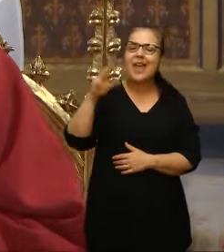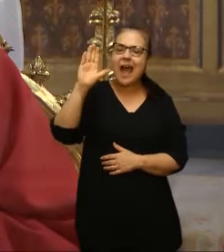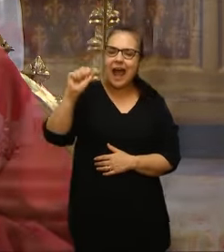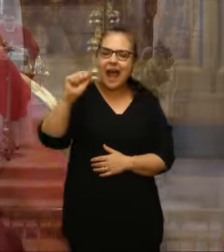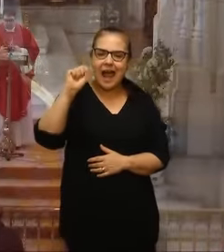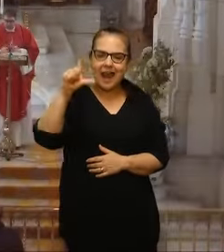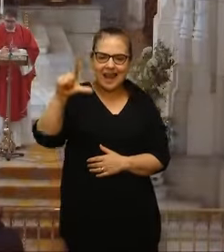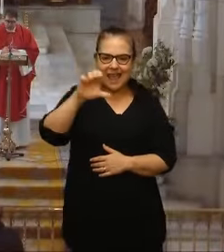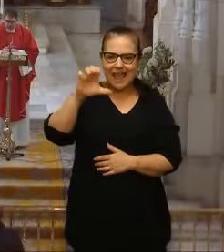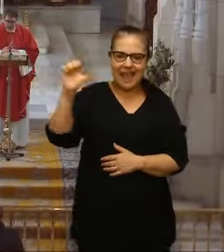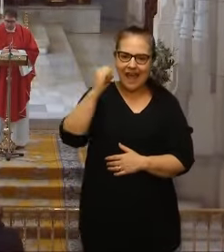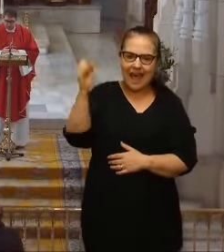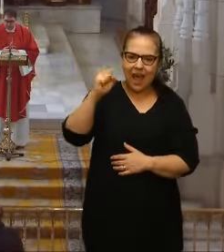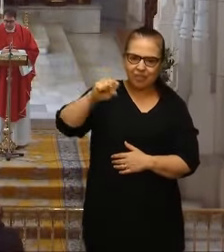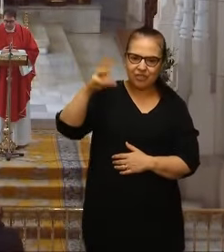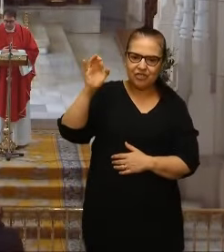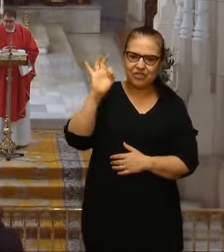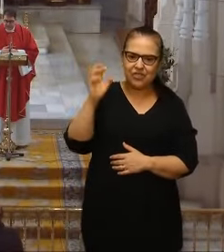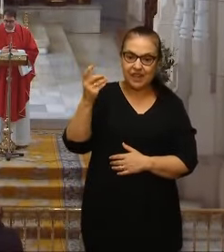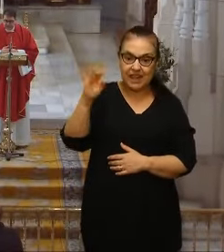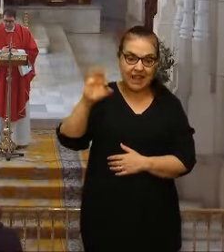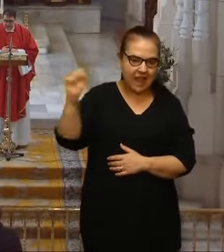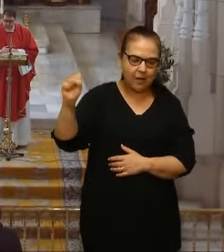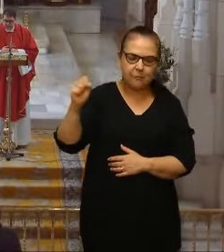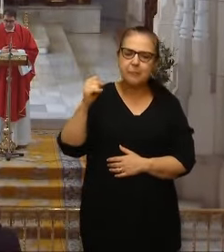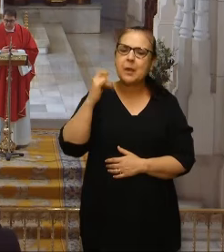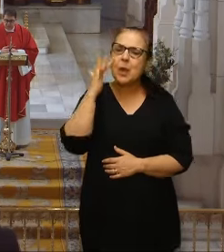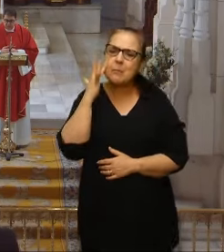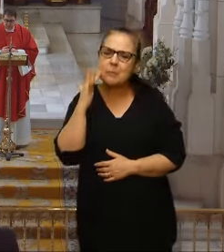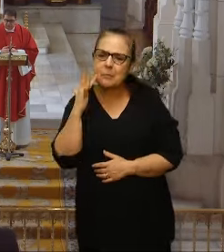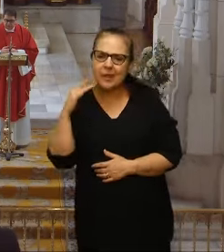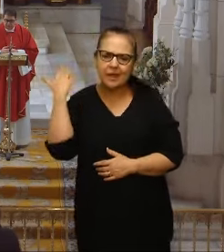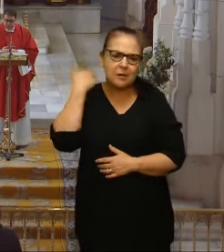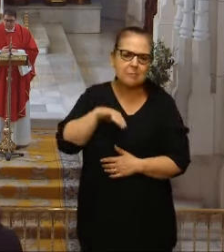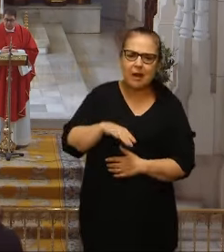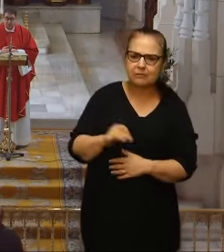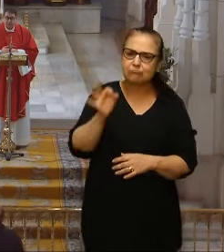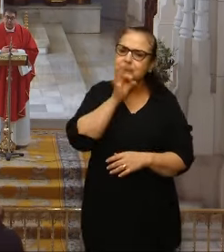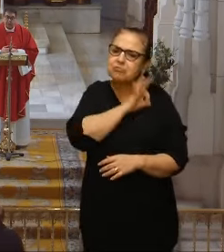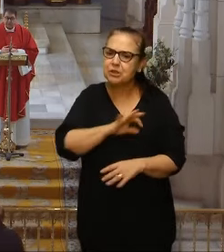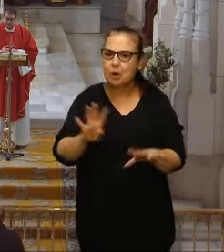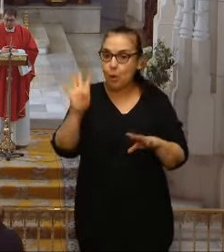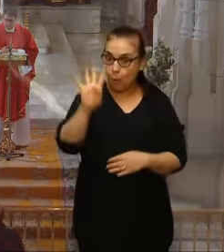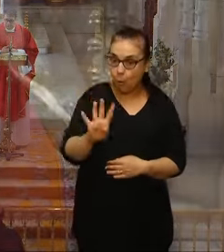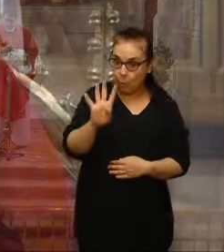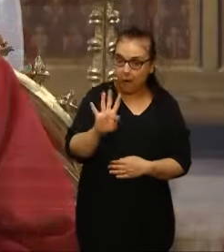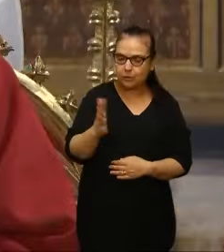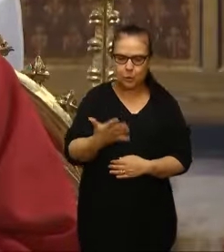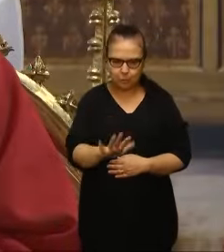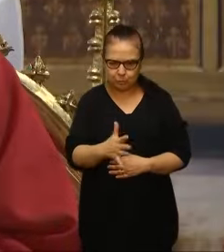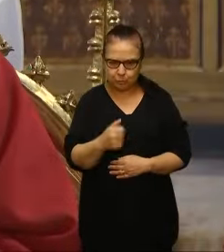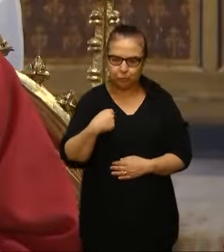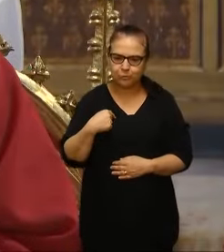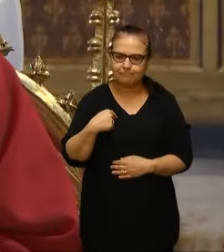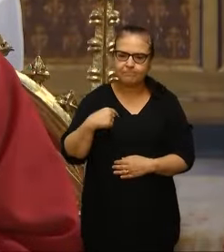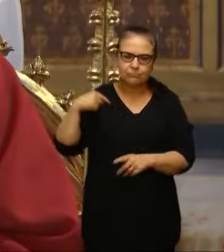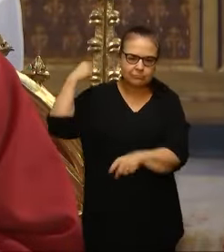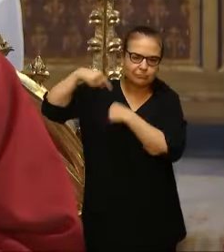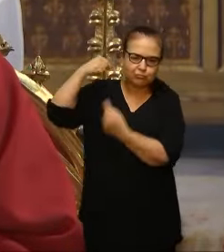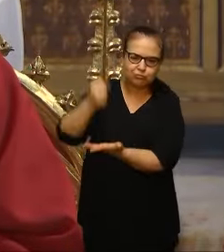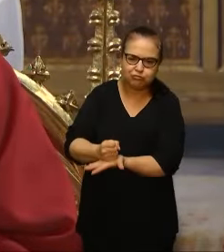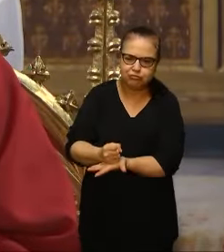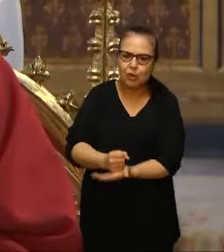mártir del siglo IV aproximadamente. Según la tradición, fue una mujer fuerte,